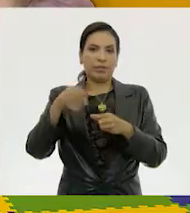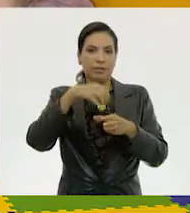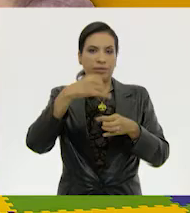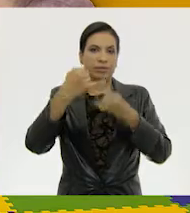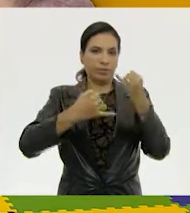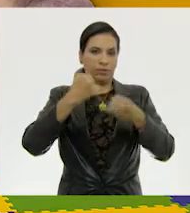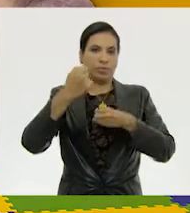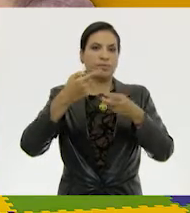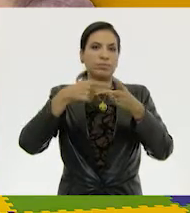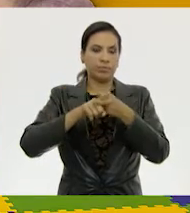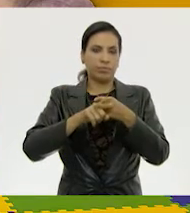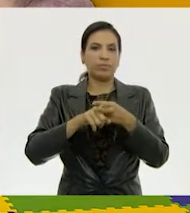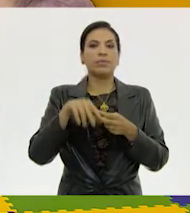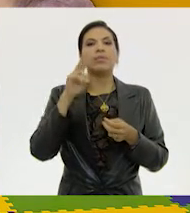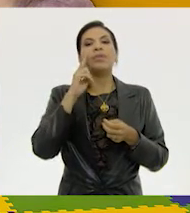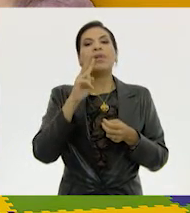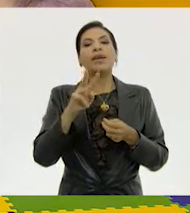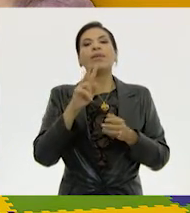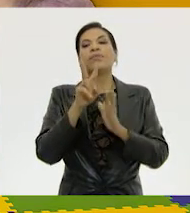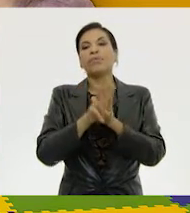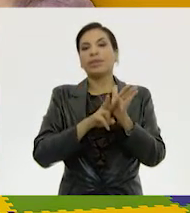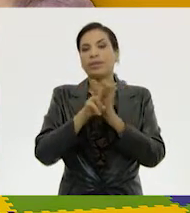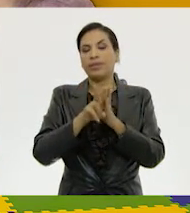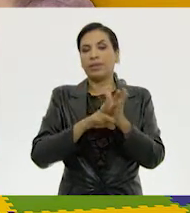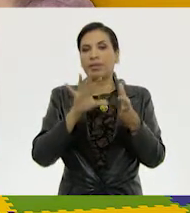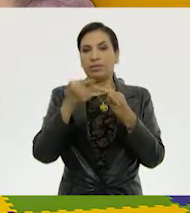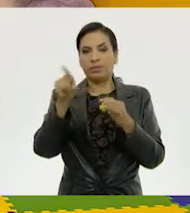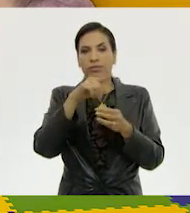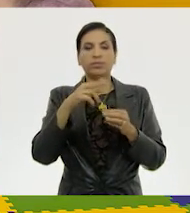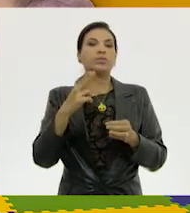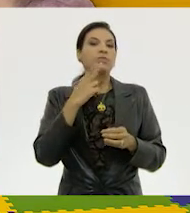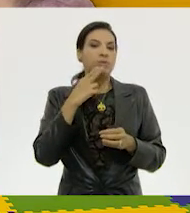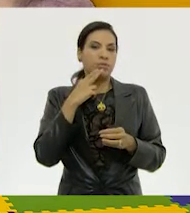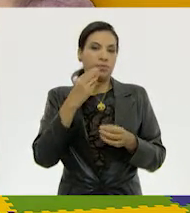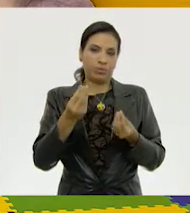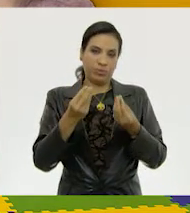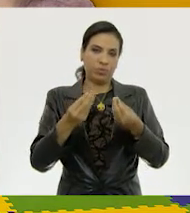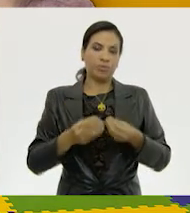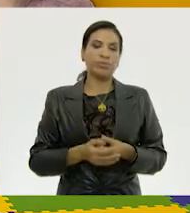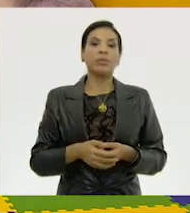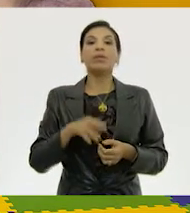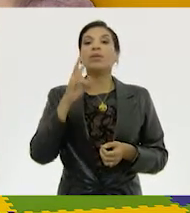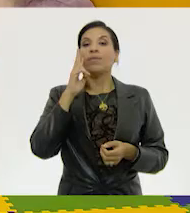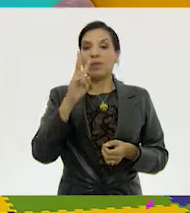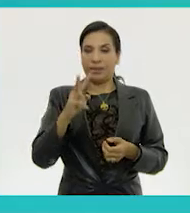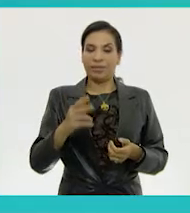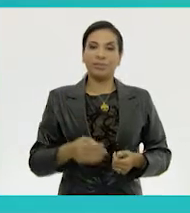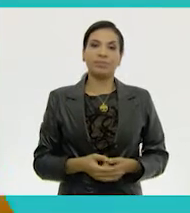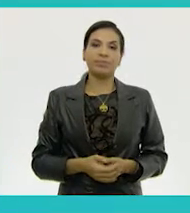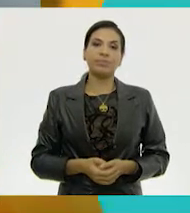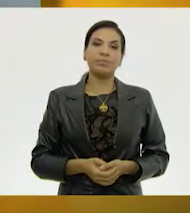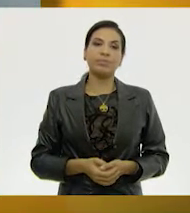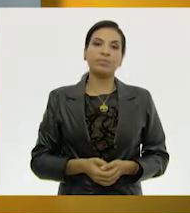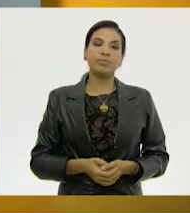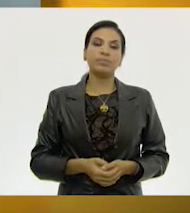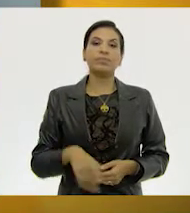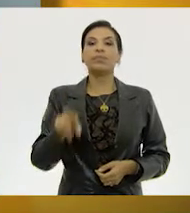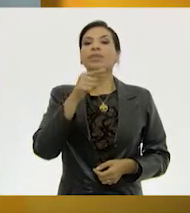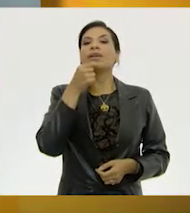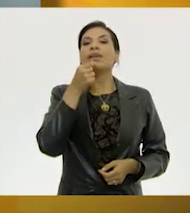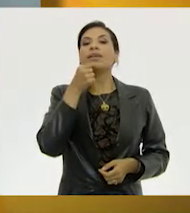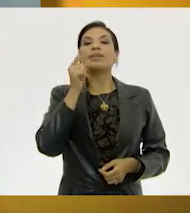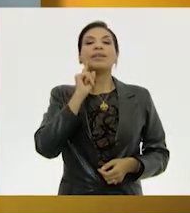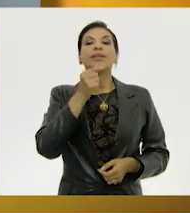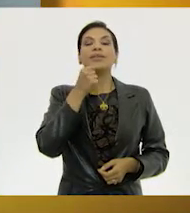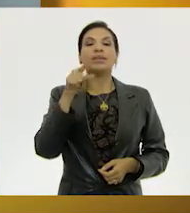juguetes. Veamos el siguiente video que seguro será de gran utilidad. Sí, vamos a verlo. Las niñas y